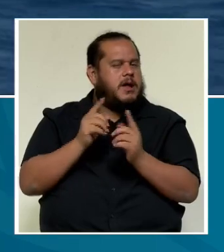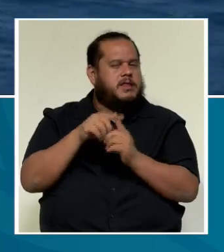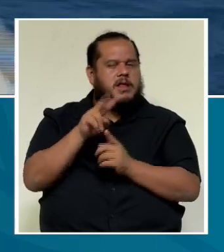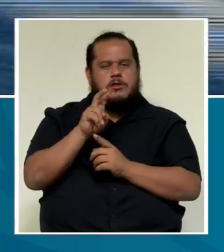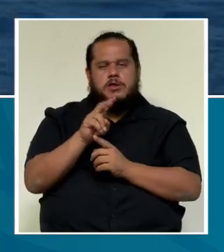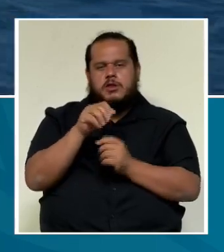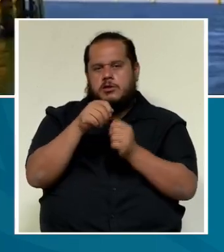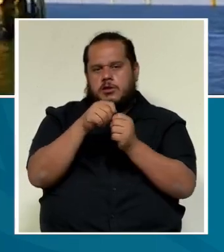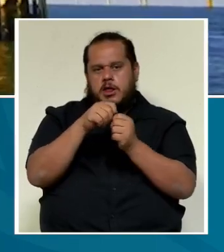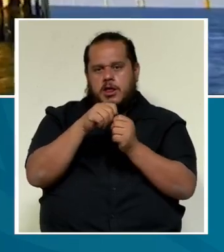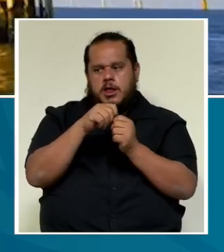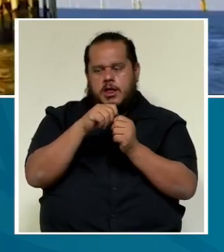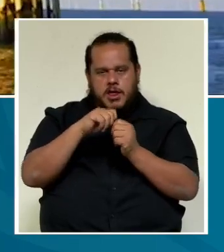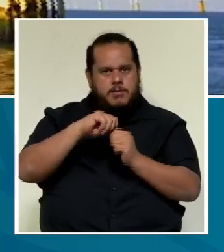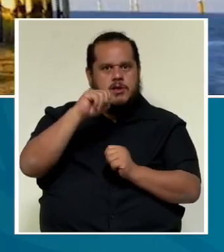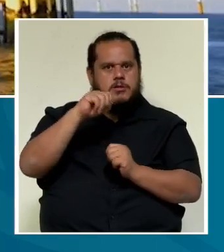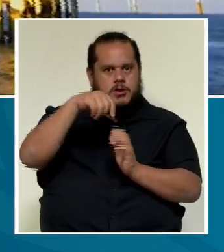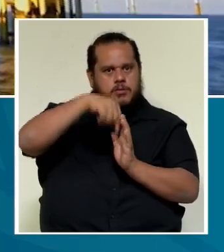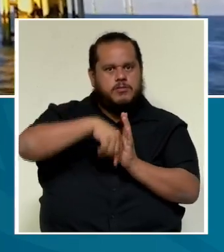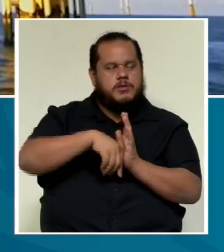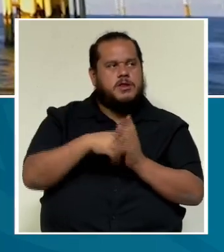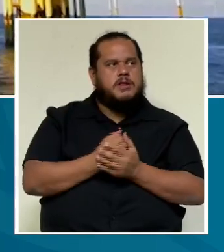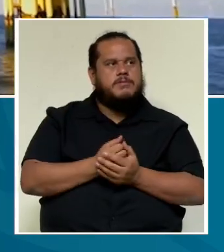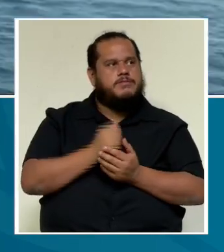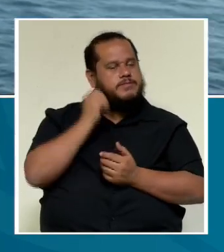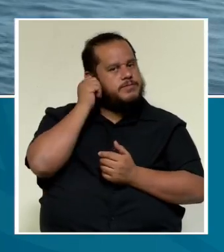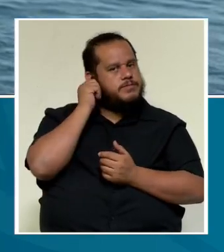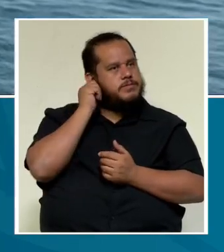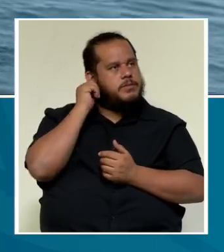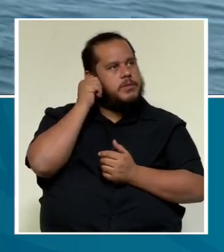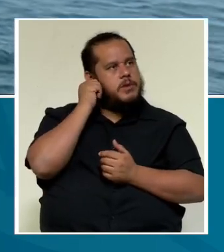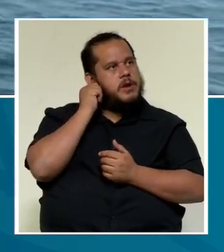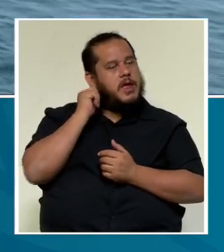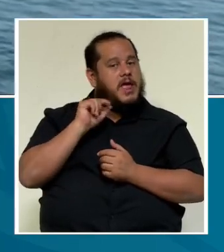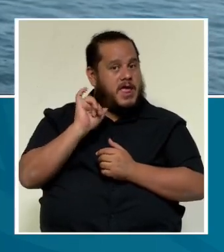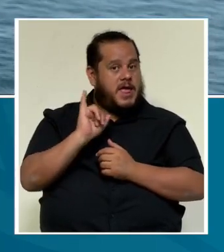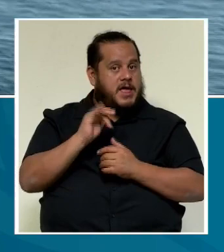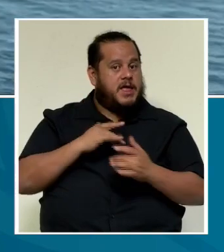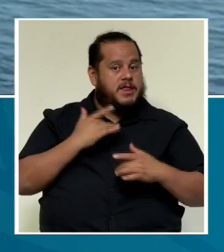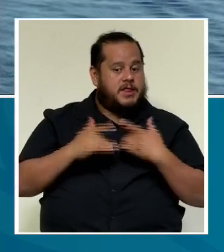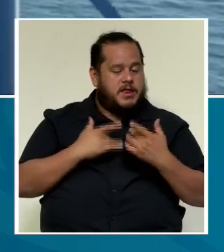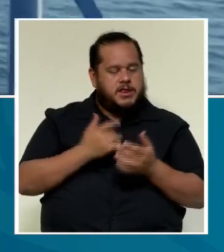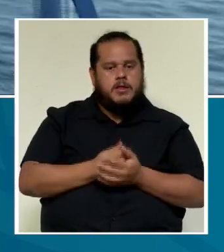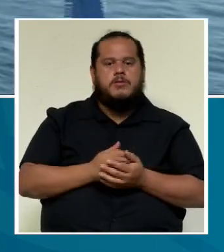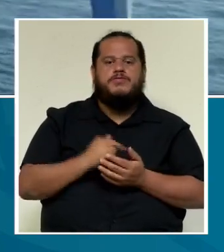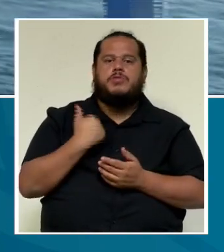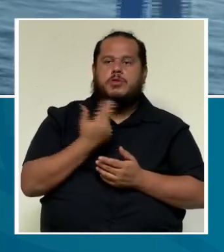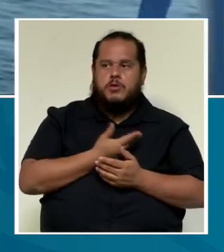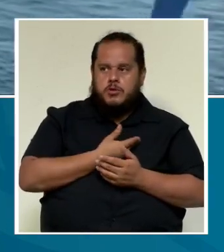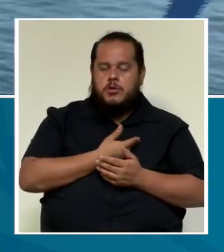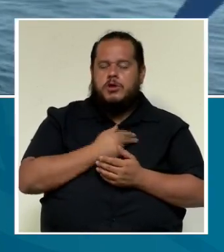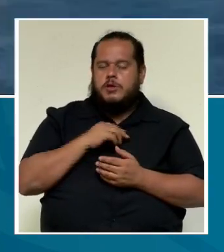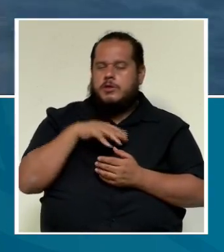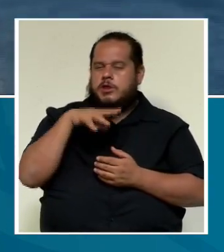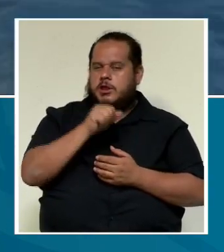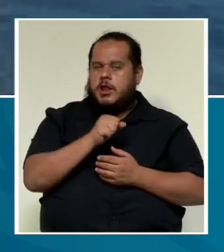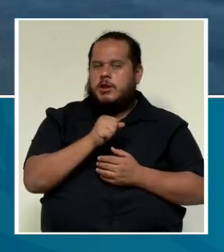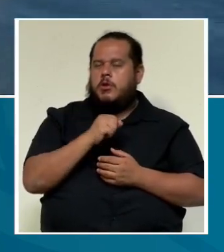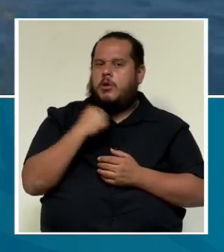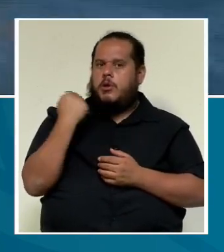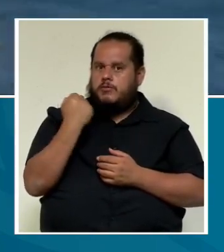metros de profundidad, para la redundancia. En ese sentido, nosotros hemos identificado potencial